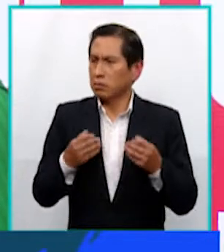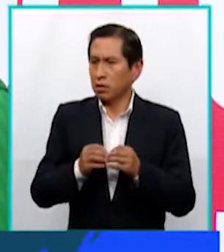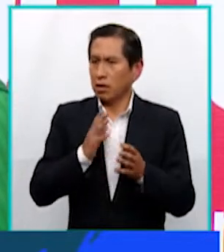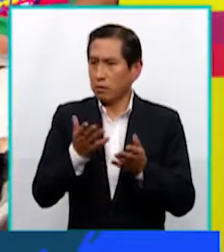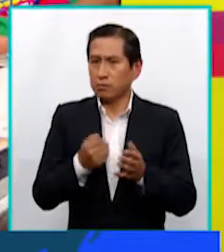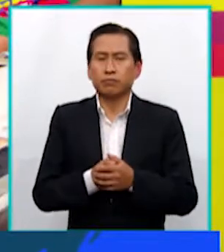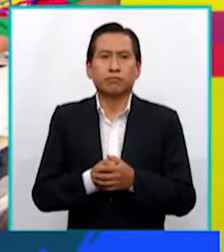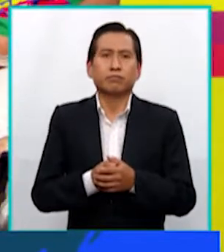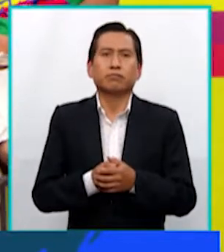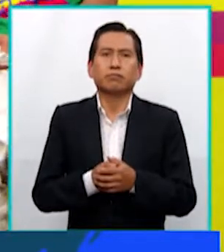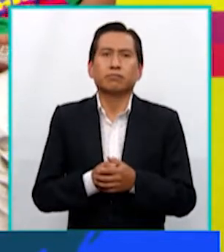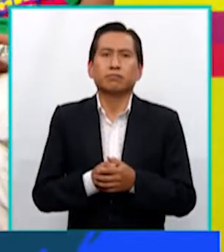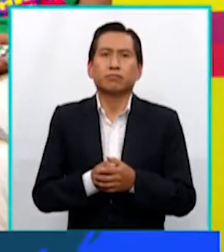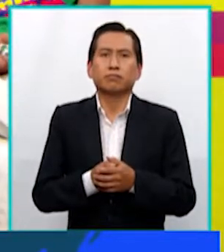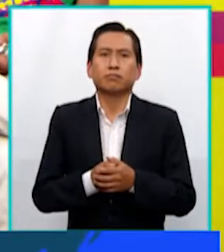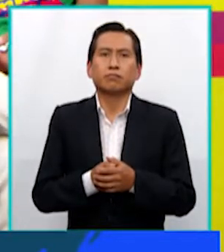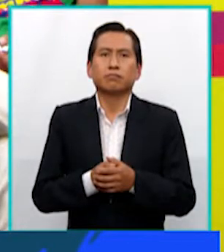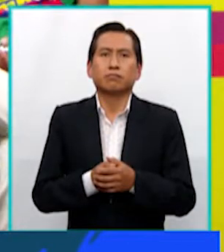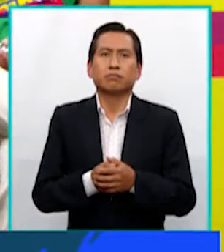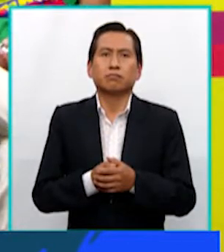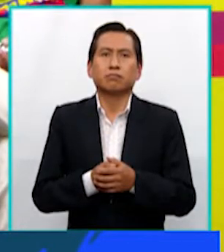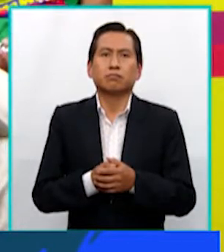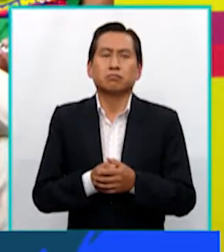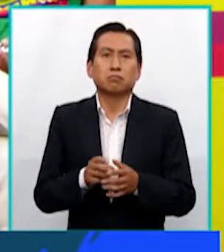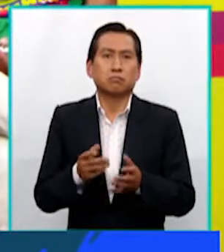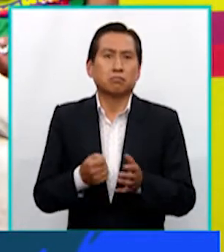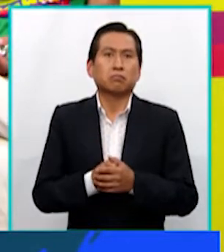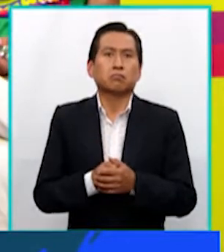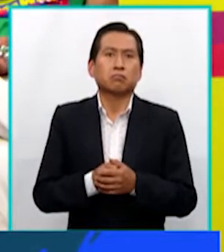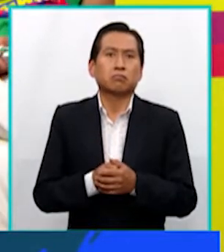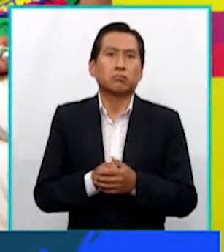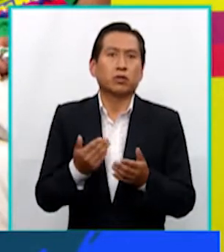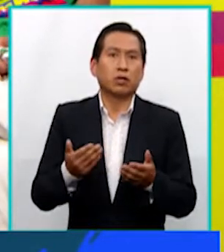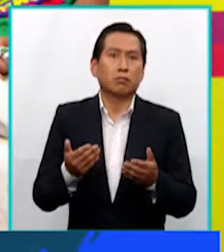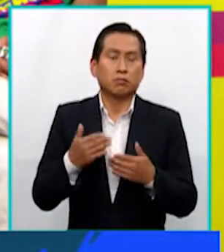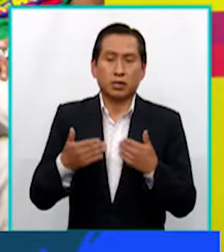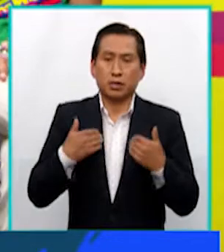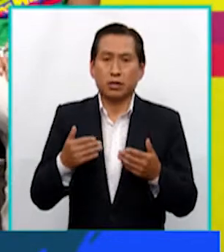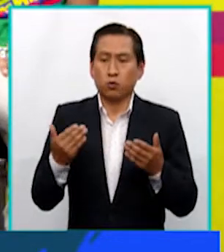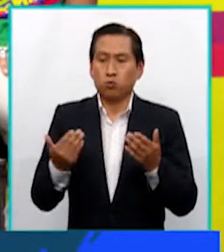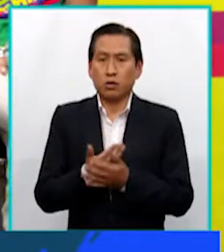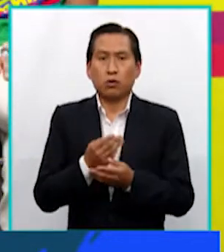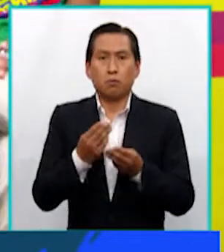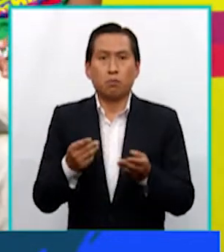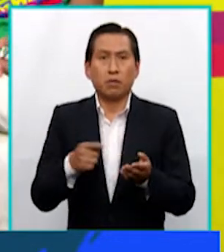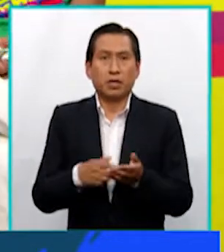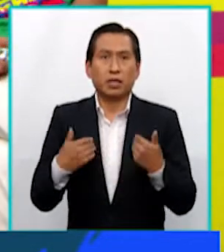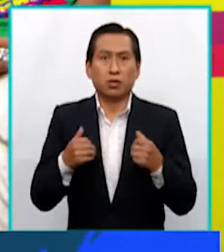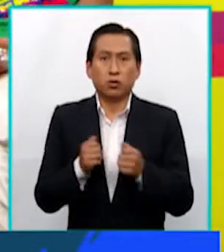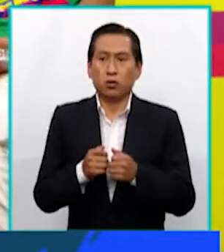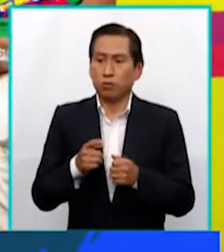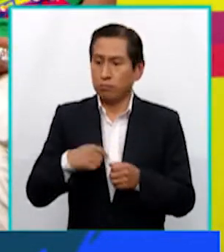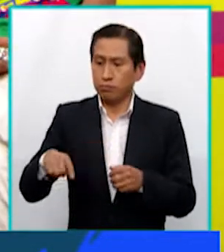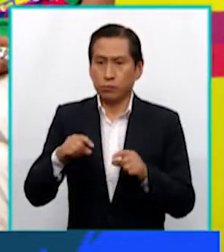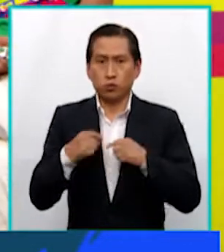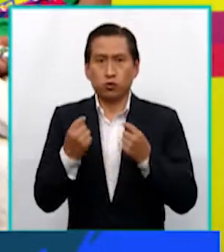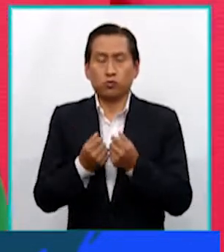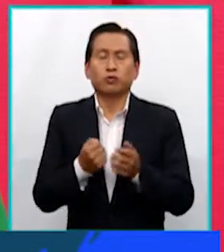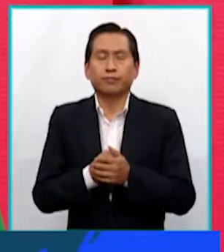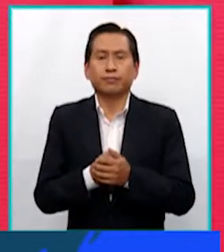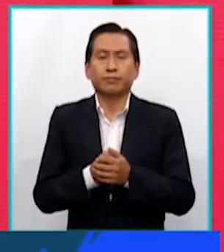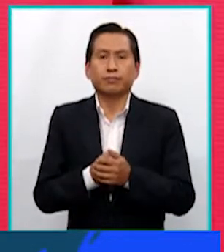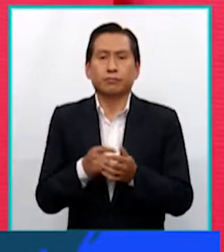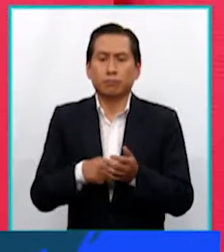dice el andino. No, pues, lo que viene ahora es un material nuevo que tenemos con Alandino. Es un